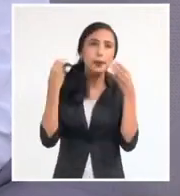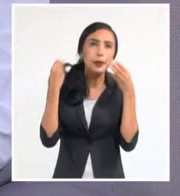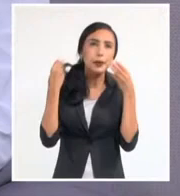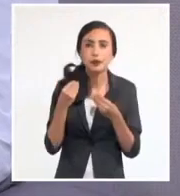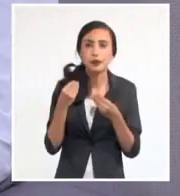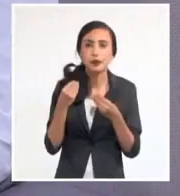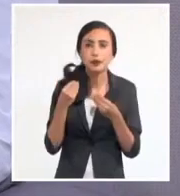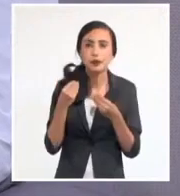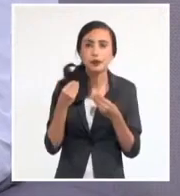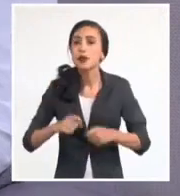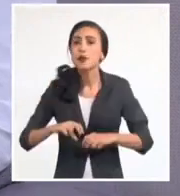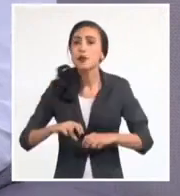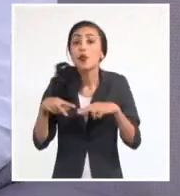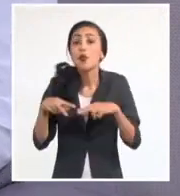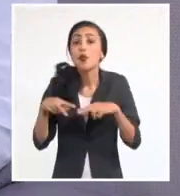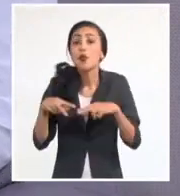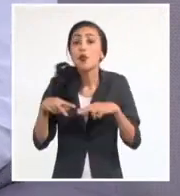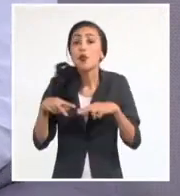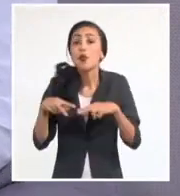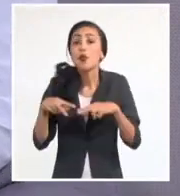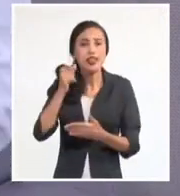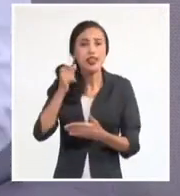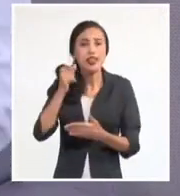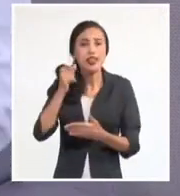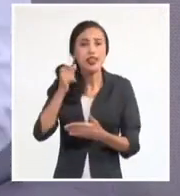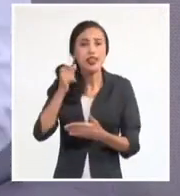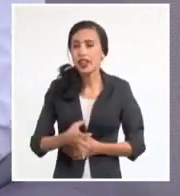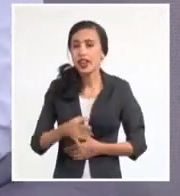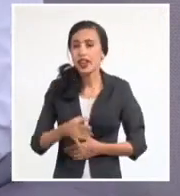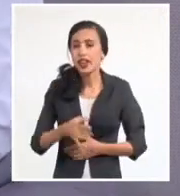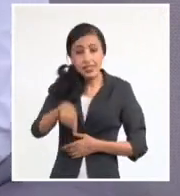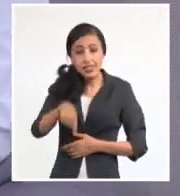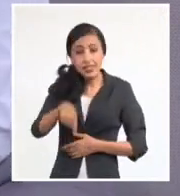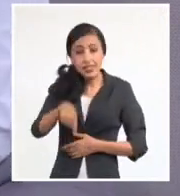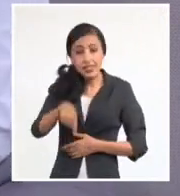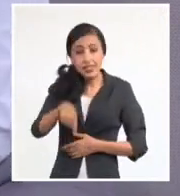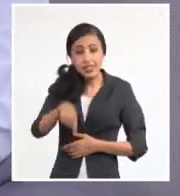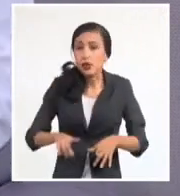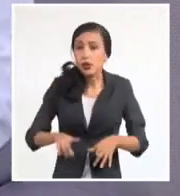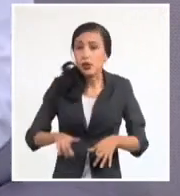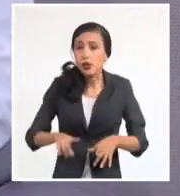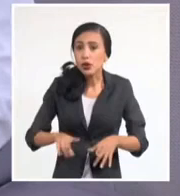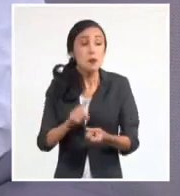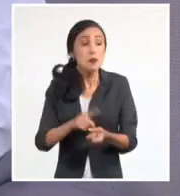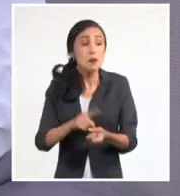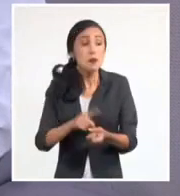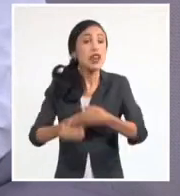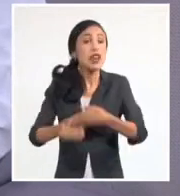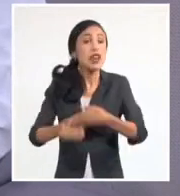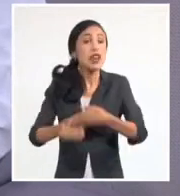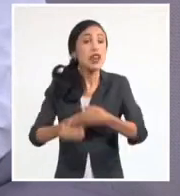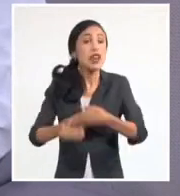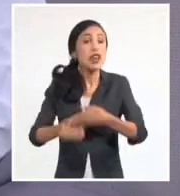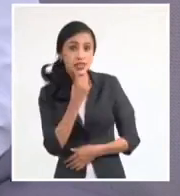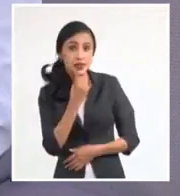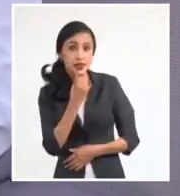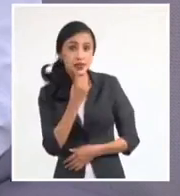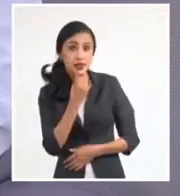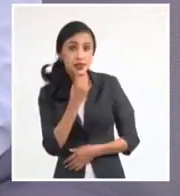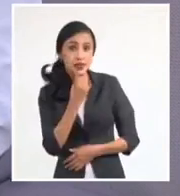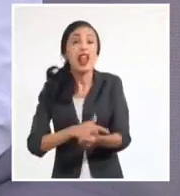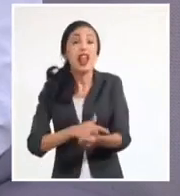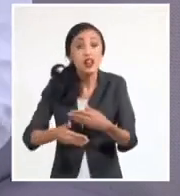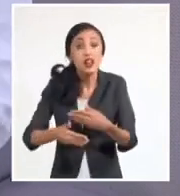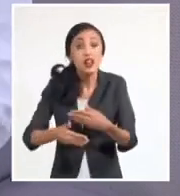a él todo el tiempo. Pero está ahí insertado en la vida de manera natural, porque no solo están las generaciones que decía Talía, que lo conocieron siendo